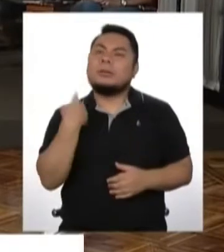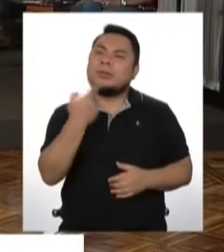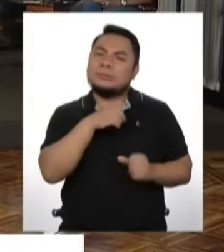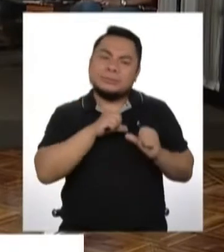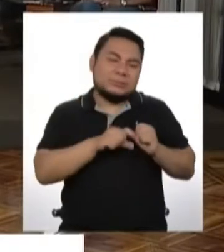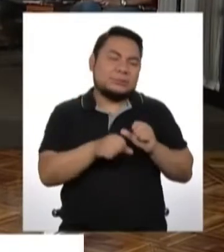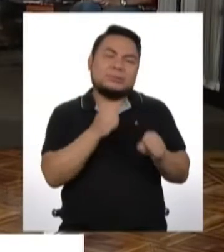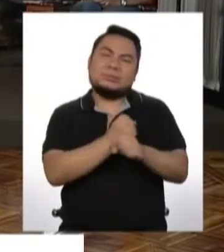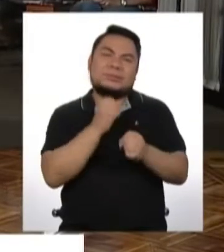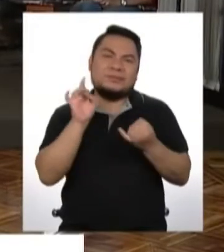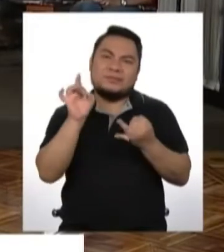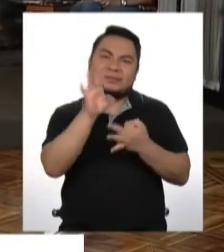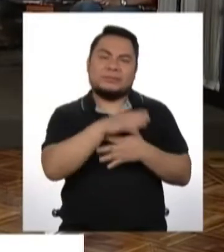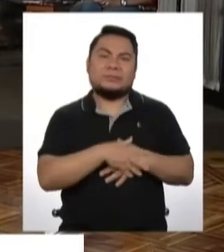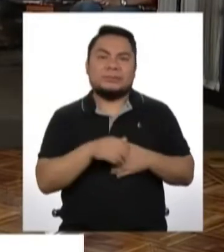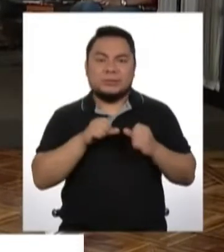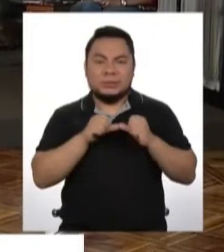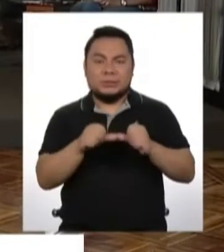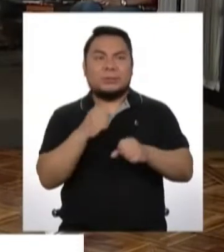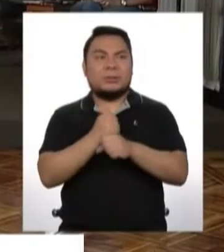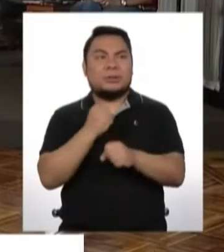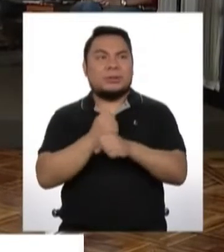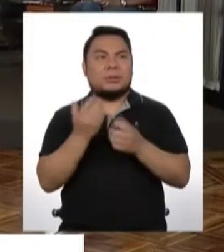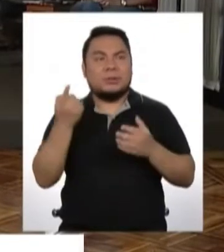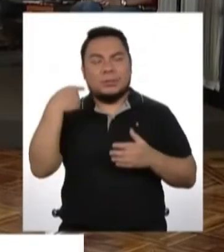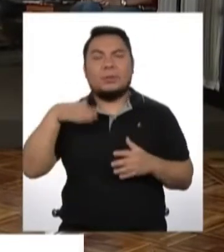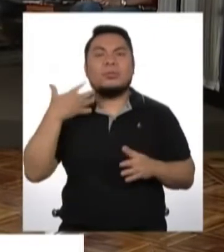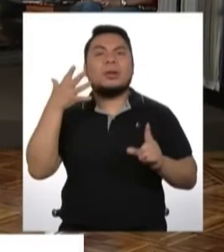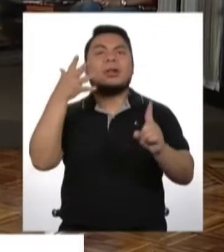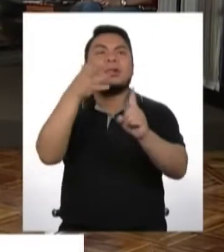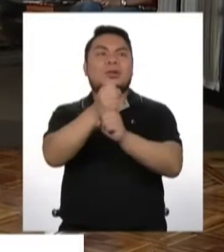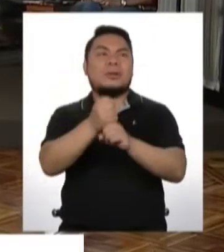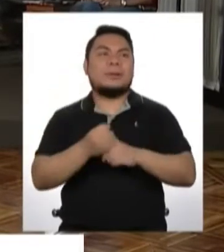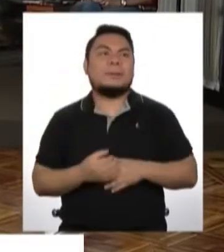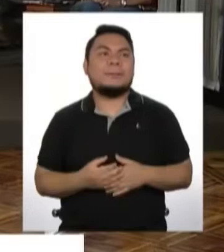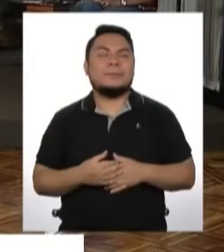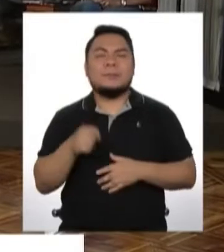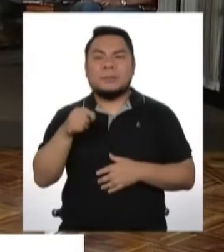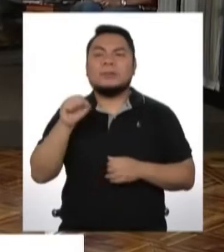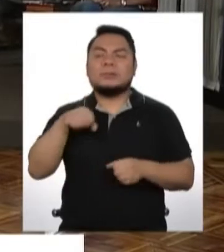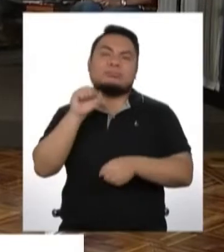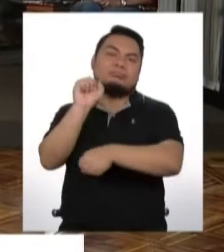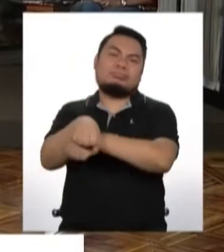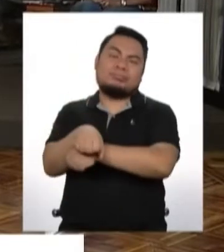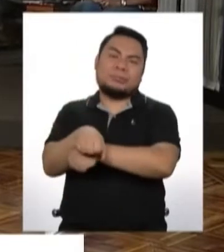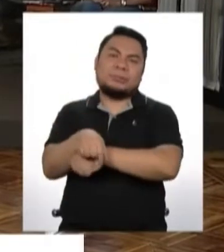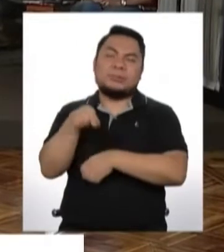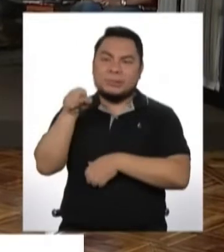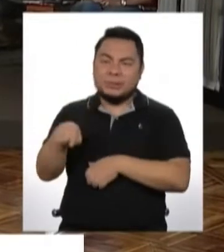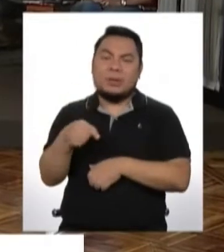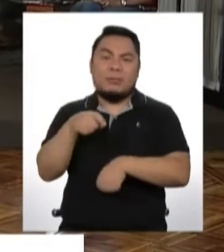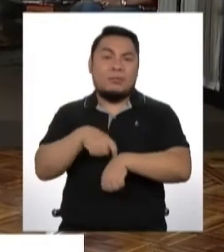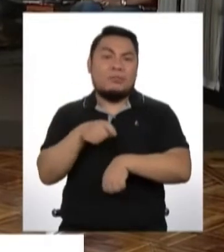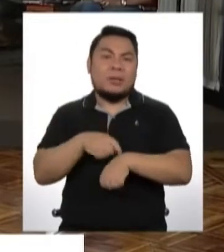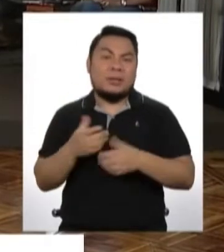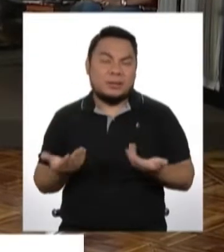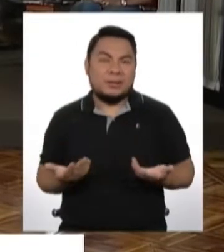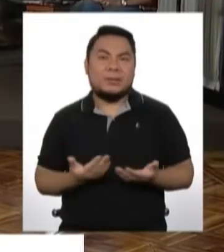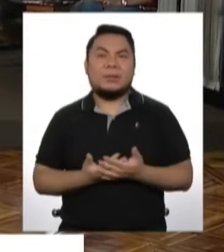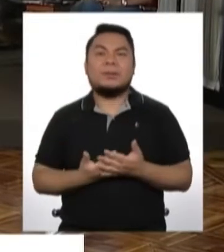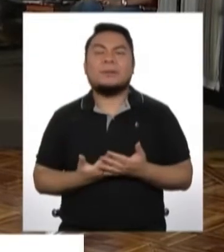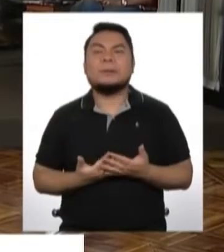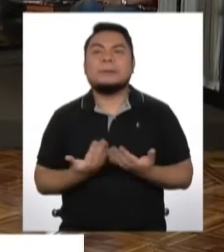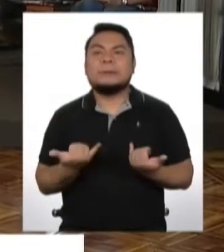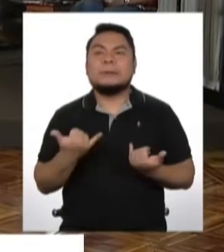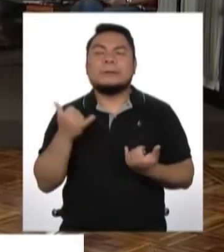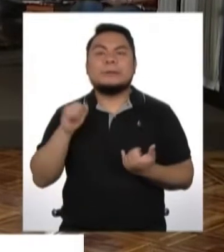y seguiremos trabajando en este sentido para lograr superar un momento que va a